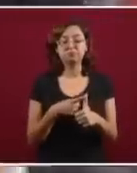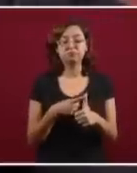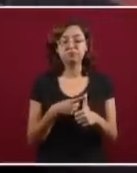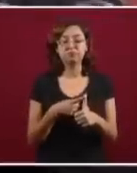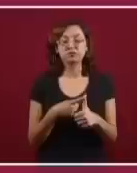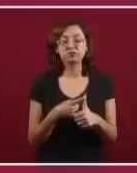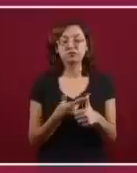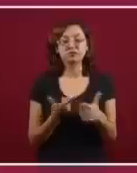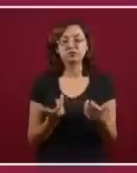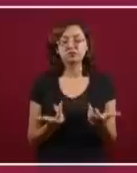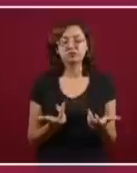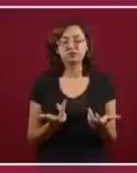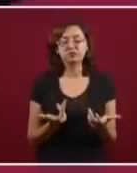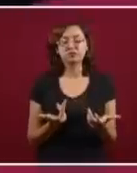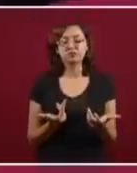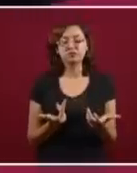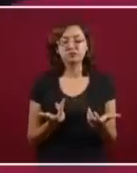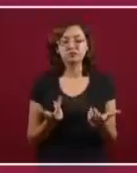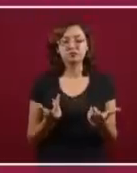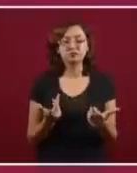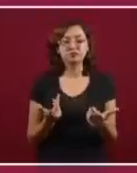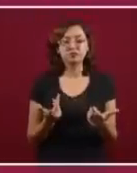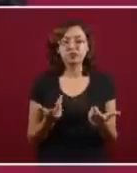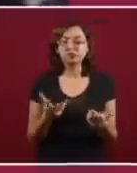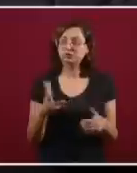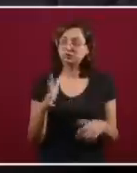primero bienestar